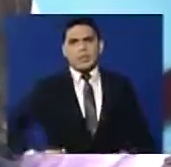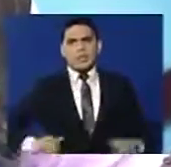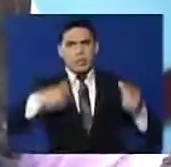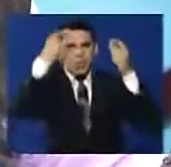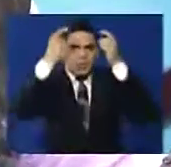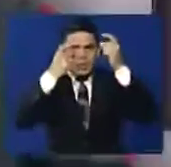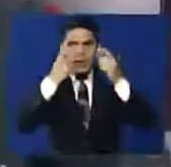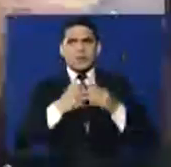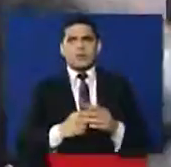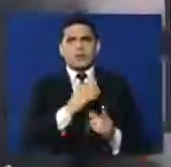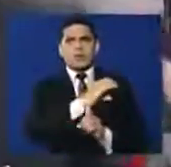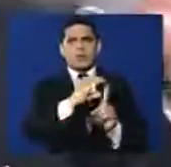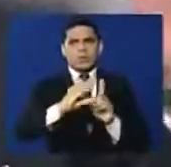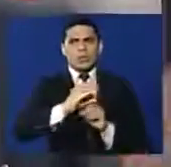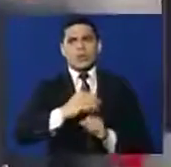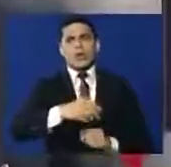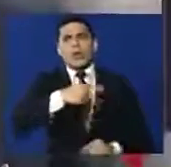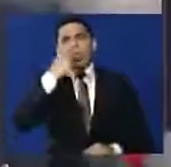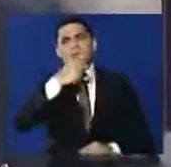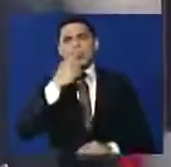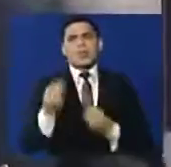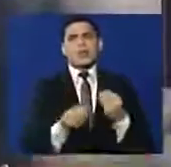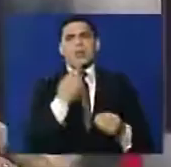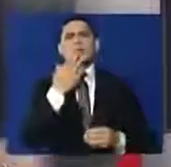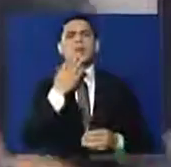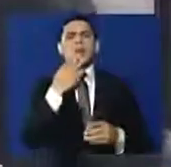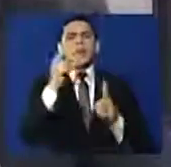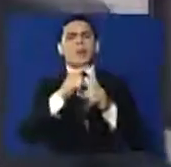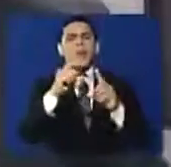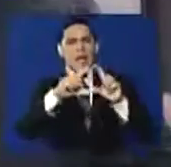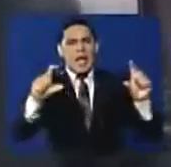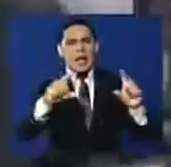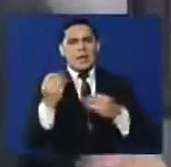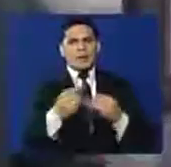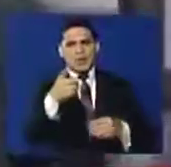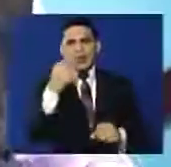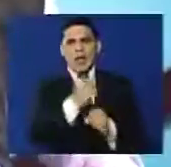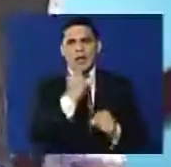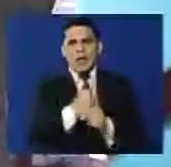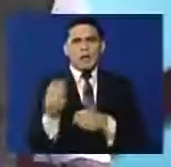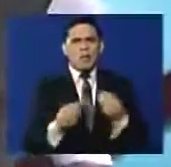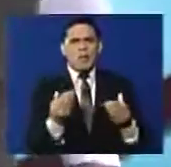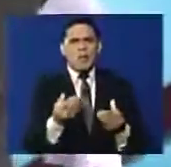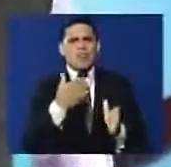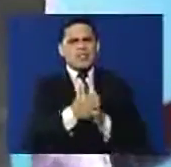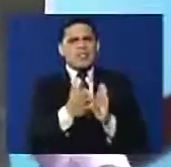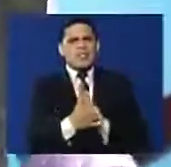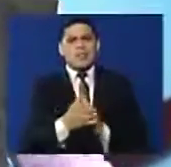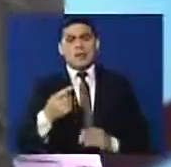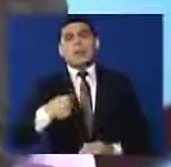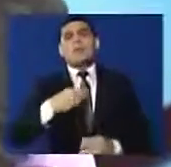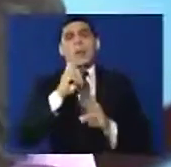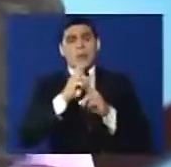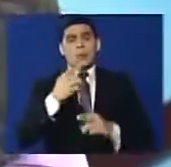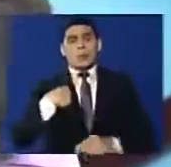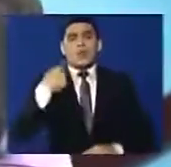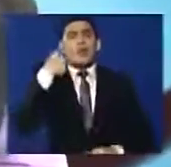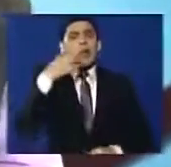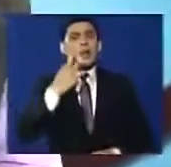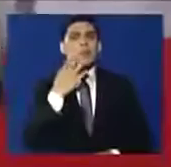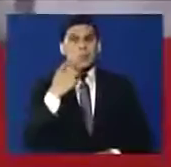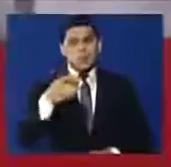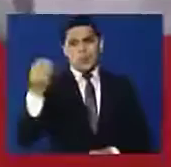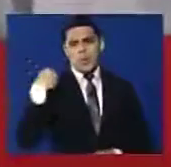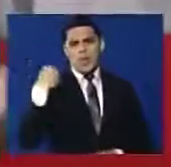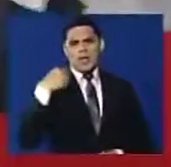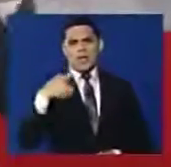no es de cultura política, chicos, ¿cómo que de eslogan? No. ¿Cómo que de eslogan? No están trabajando por eso, ¿vale? No, yo creo que los resultados no están... ¿Tú me vas a decir